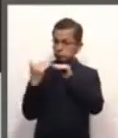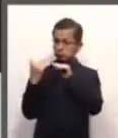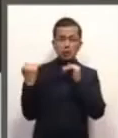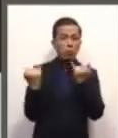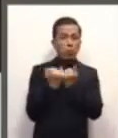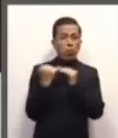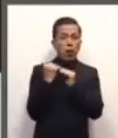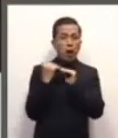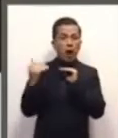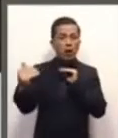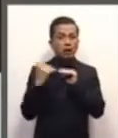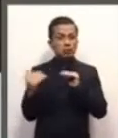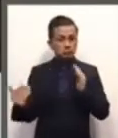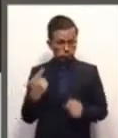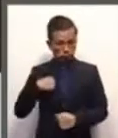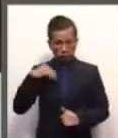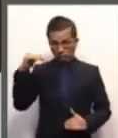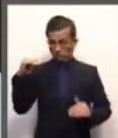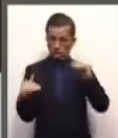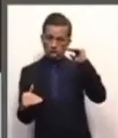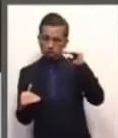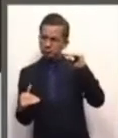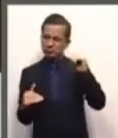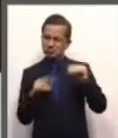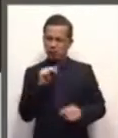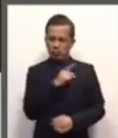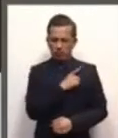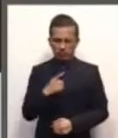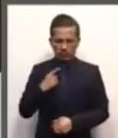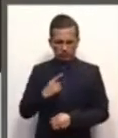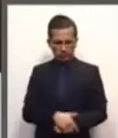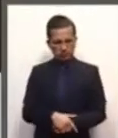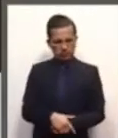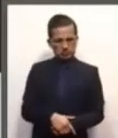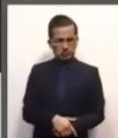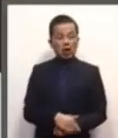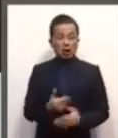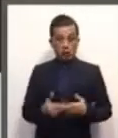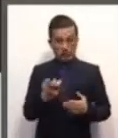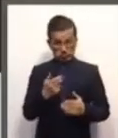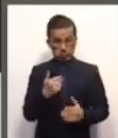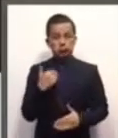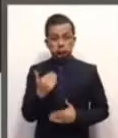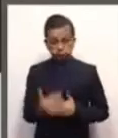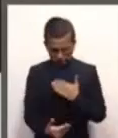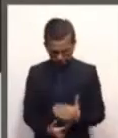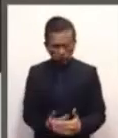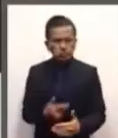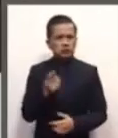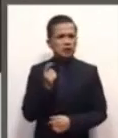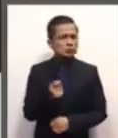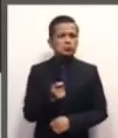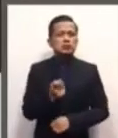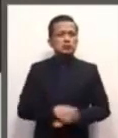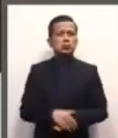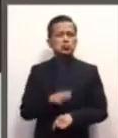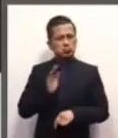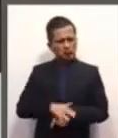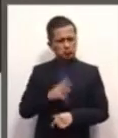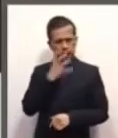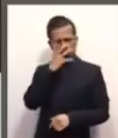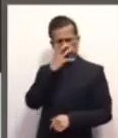nos sintamos superiores a nuestro pueblo. El dar este paso es actuar con sobriedad, es